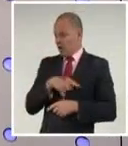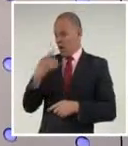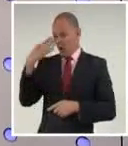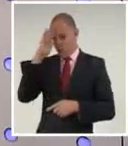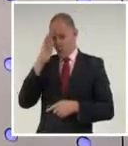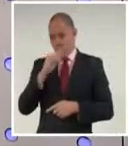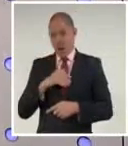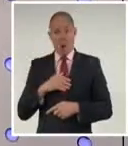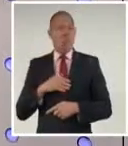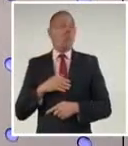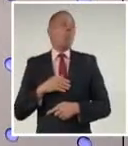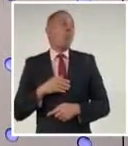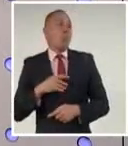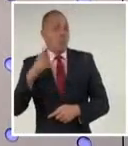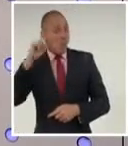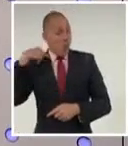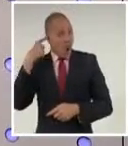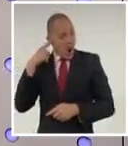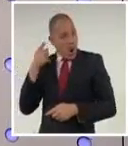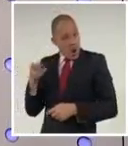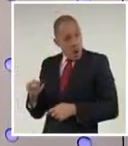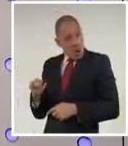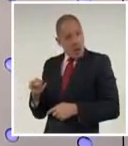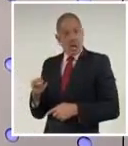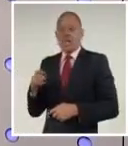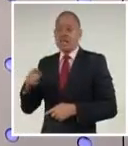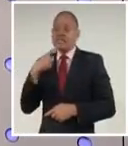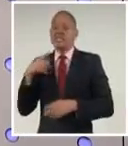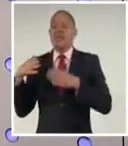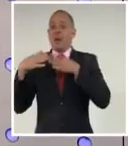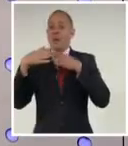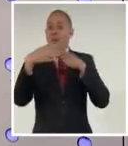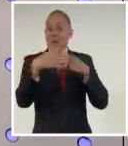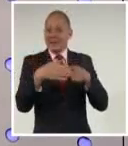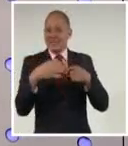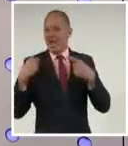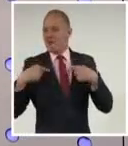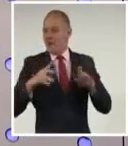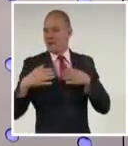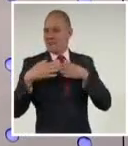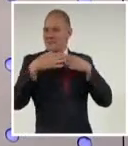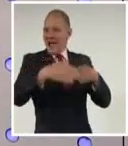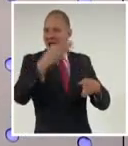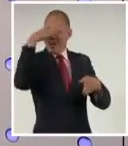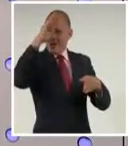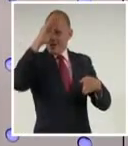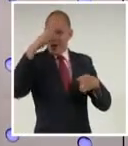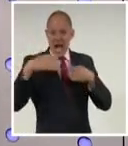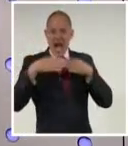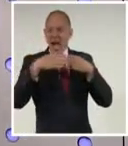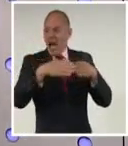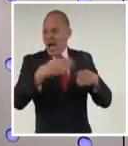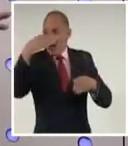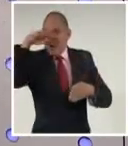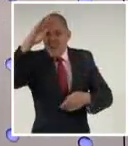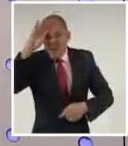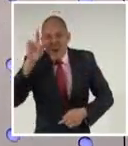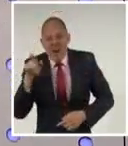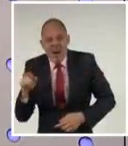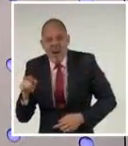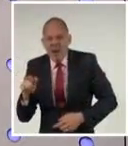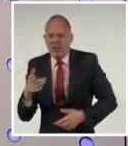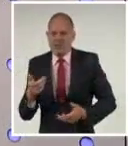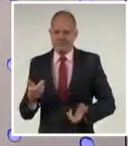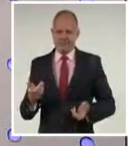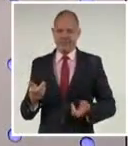que usan puertos cubanos para atracar sus cruceros, advierten a todo el que venda tecnología que si lo más mínimo es estadounidense, pues a Cuba no